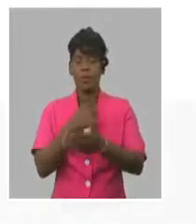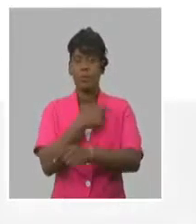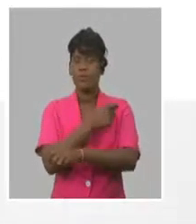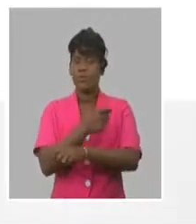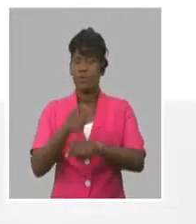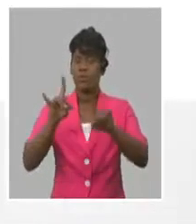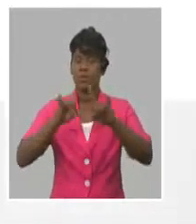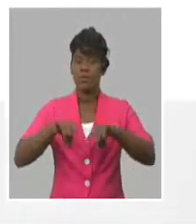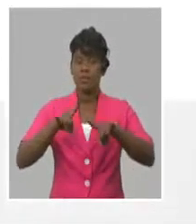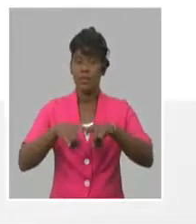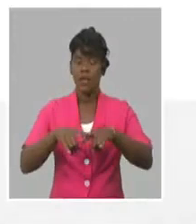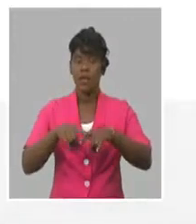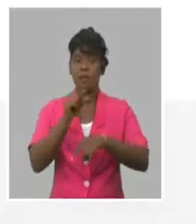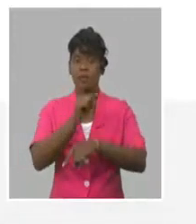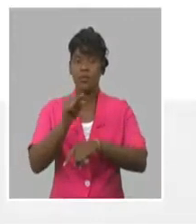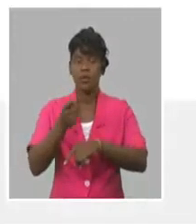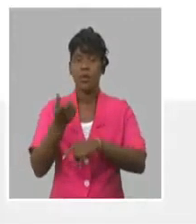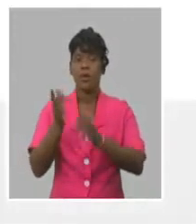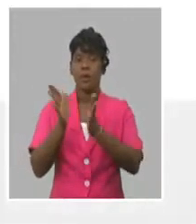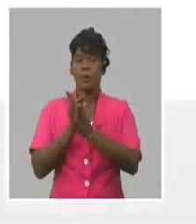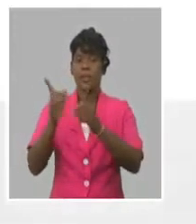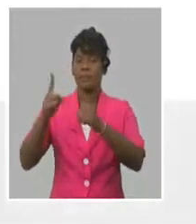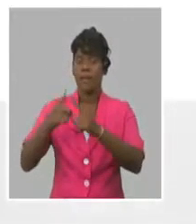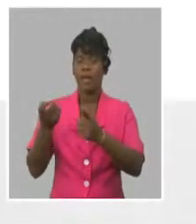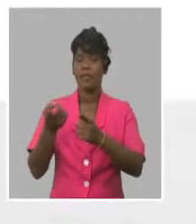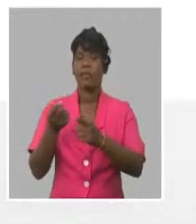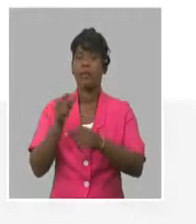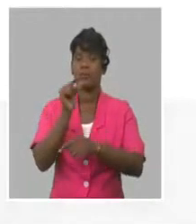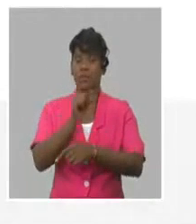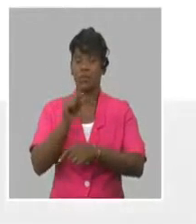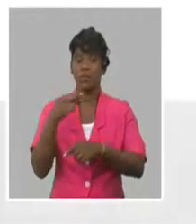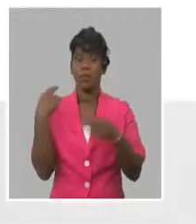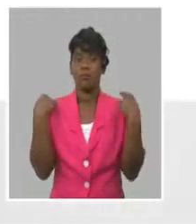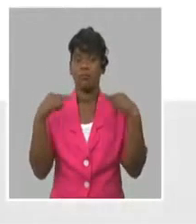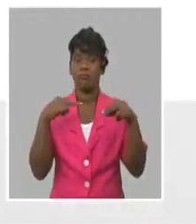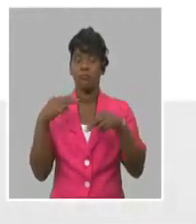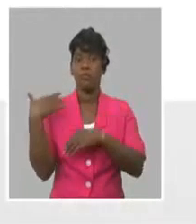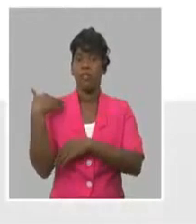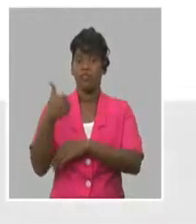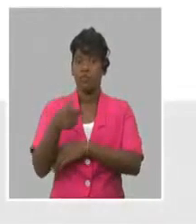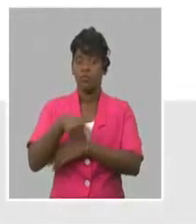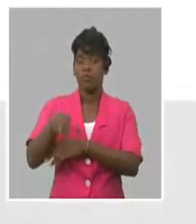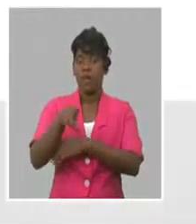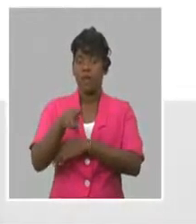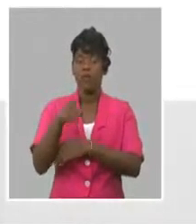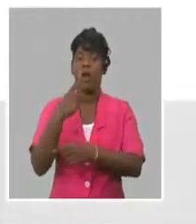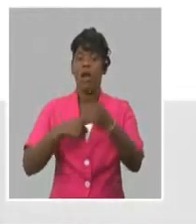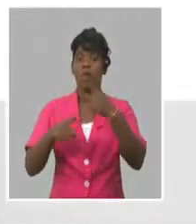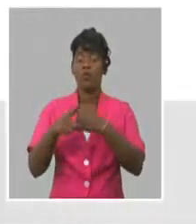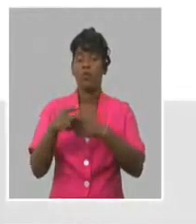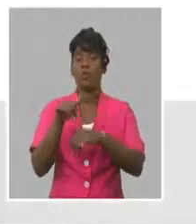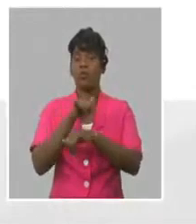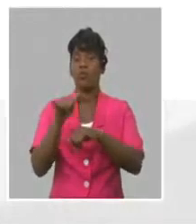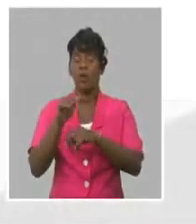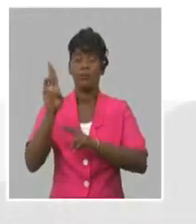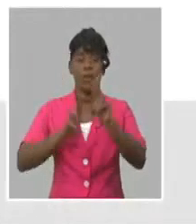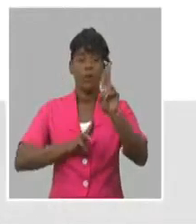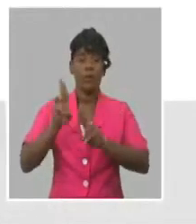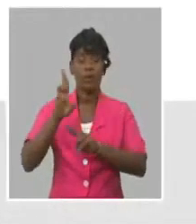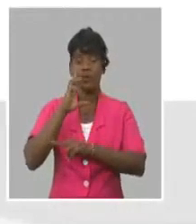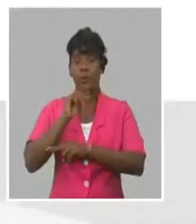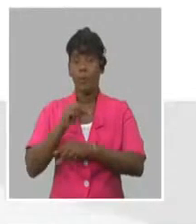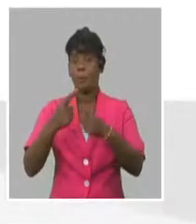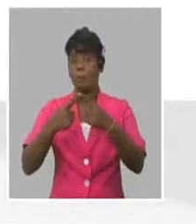profesores de la universidad, académicos, directivos. No siempre los criterios coinciden. Hay